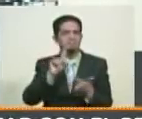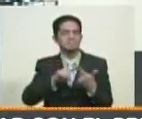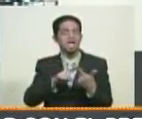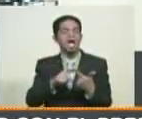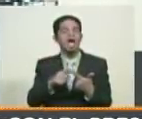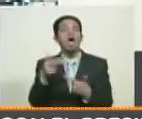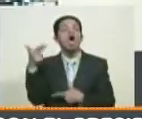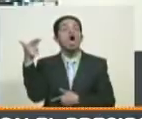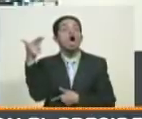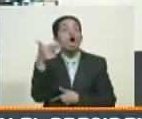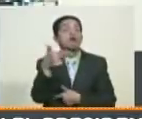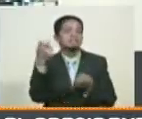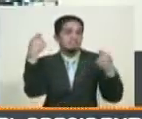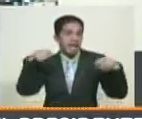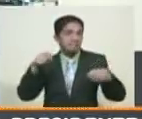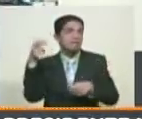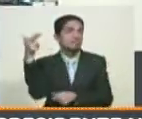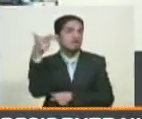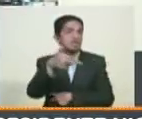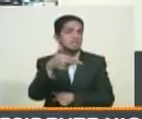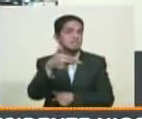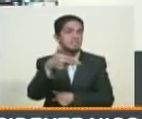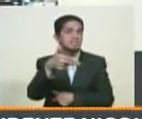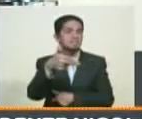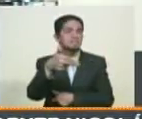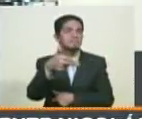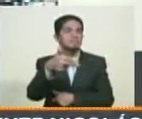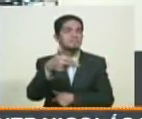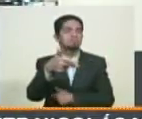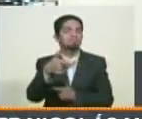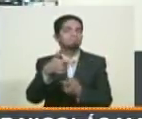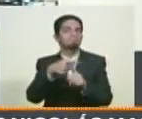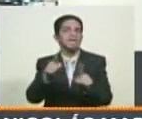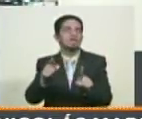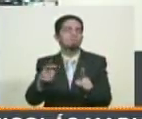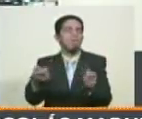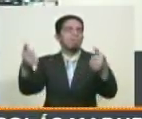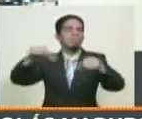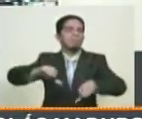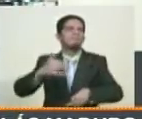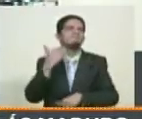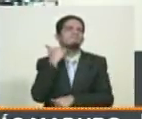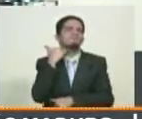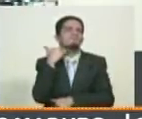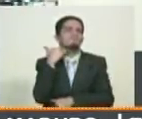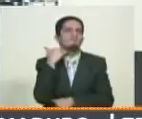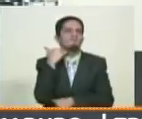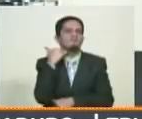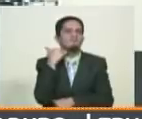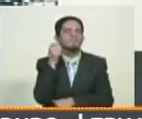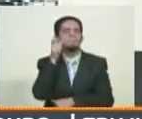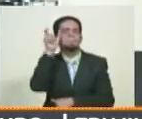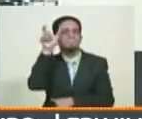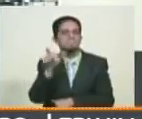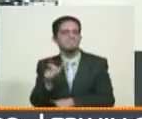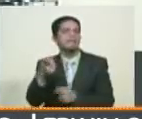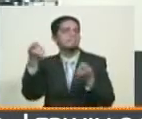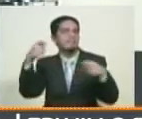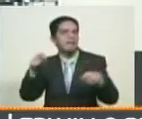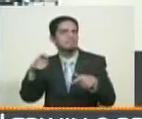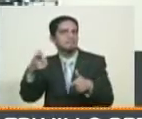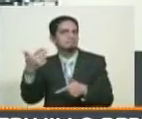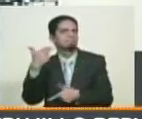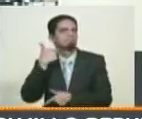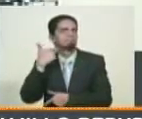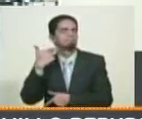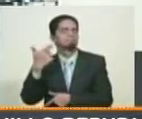homicidio intencional calificado en grado de frustración en la persona del ciudadano presidente de la